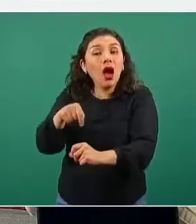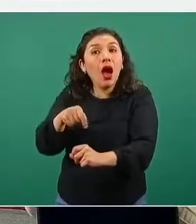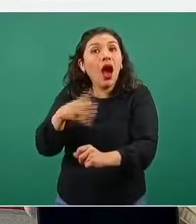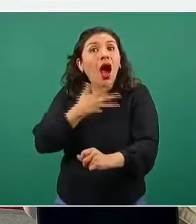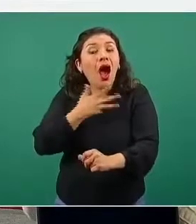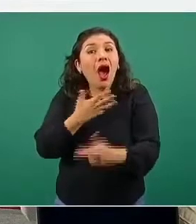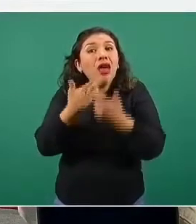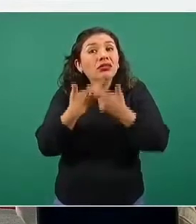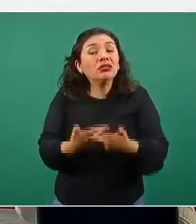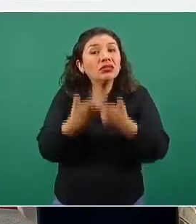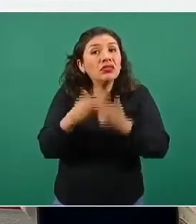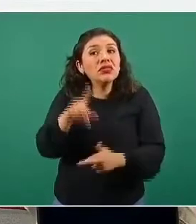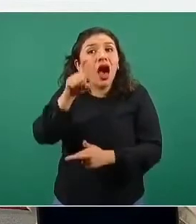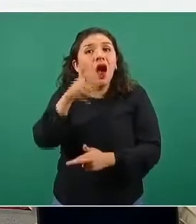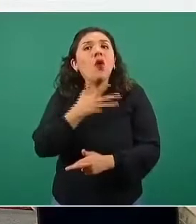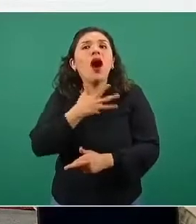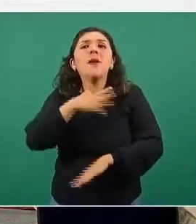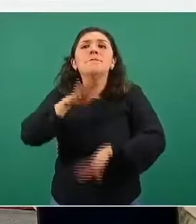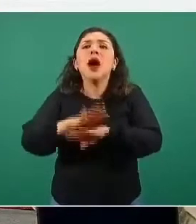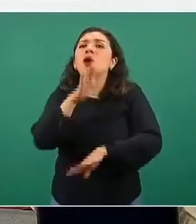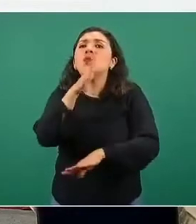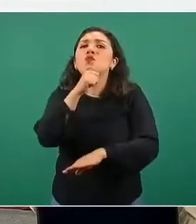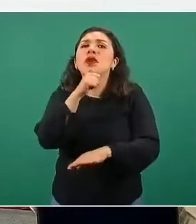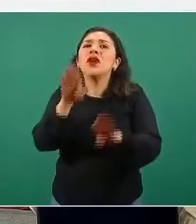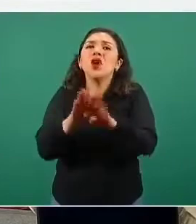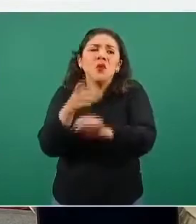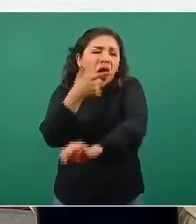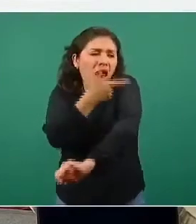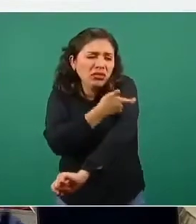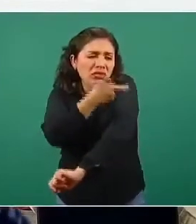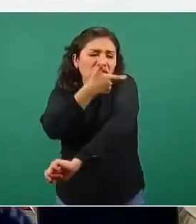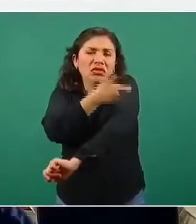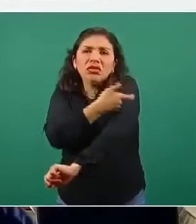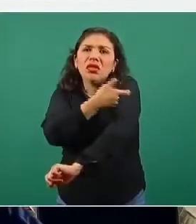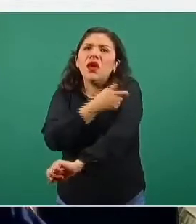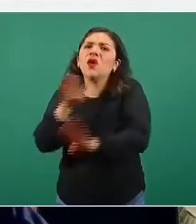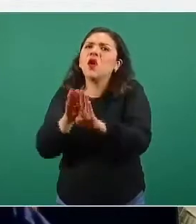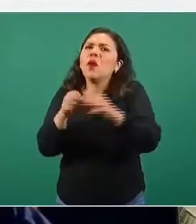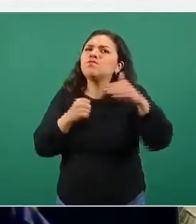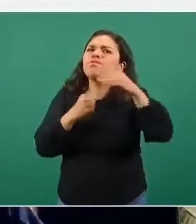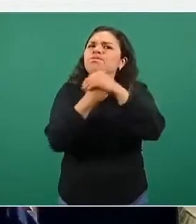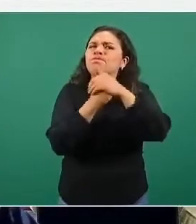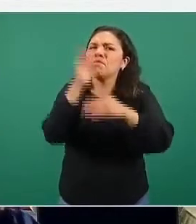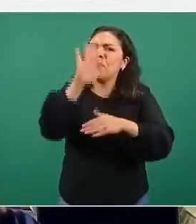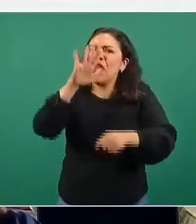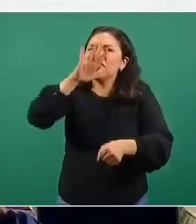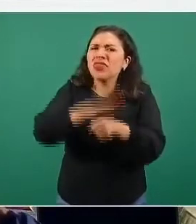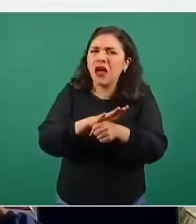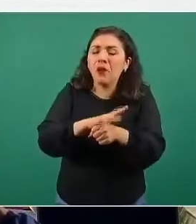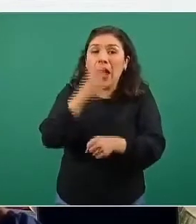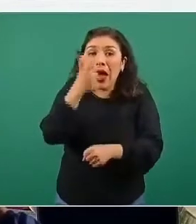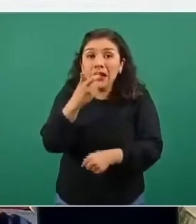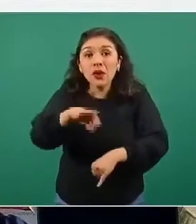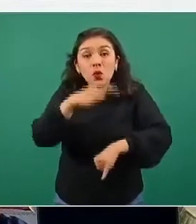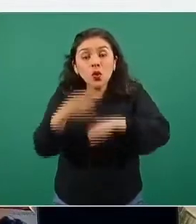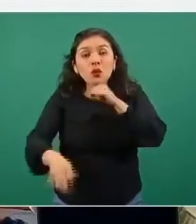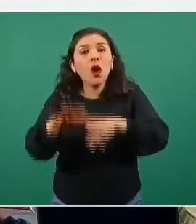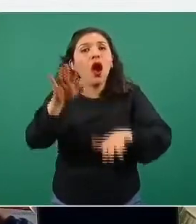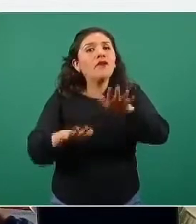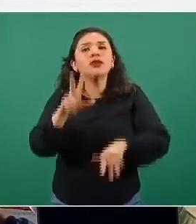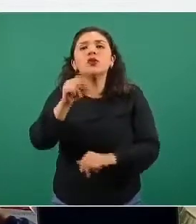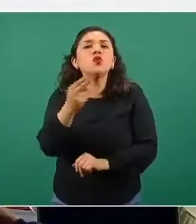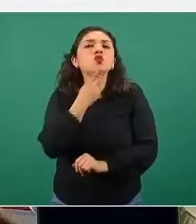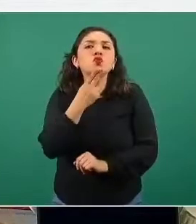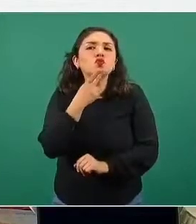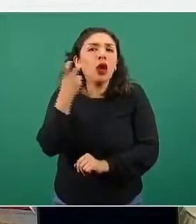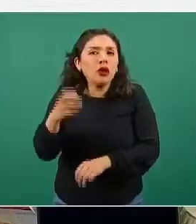volumen líquido para poder empujarlo hacia el brazo de una persona. Y entonces la última dosis puede llegar a no ser